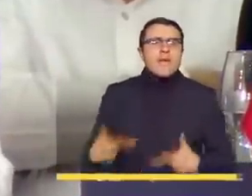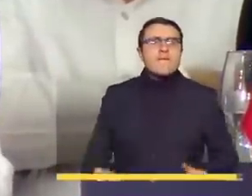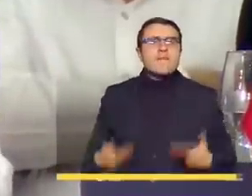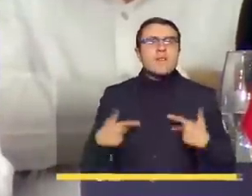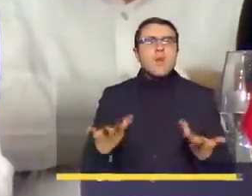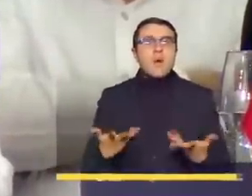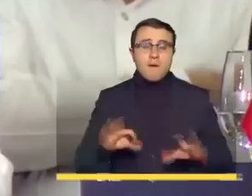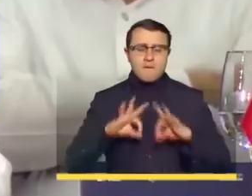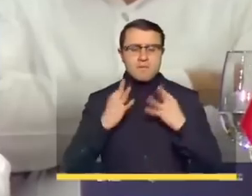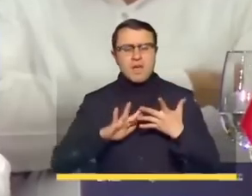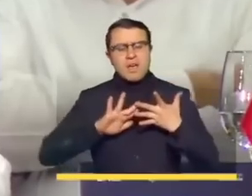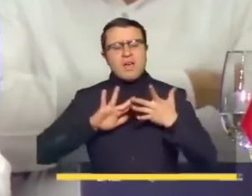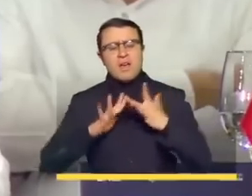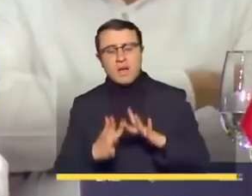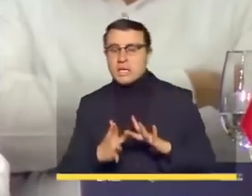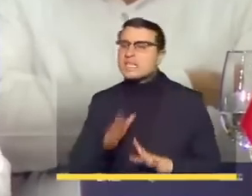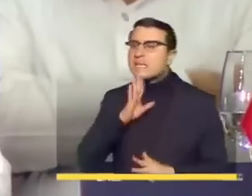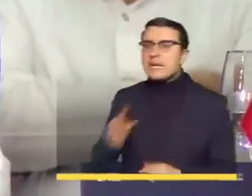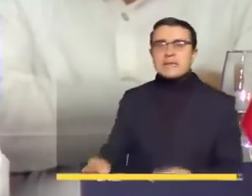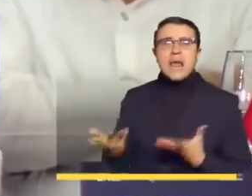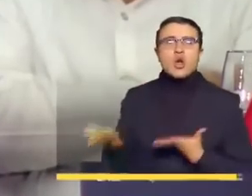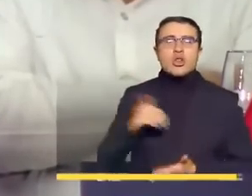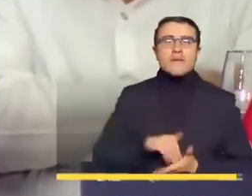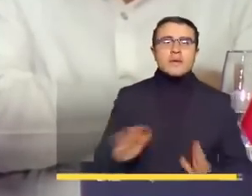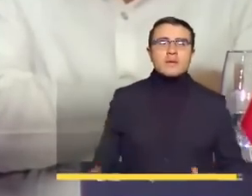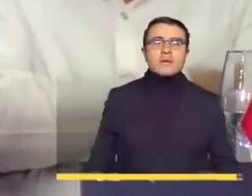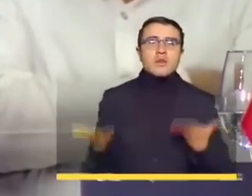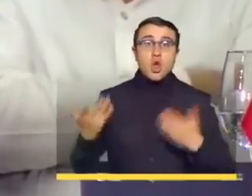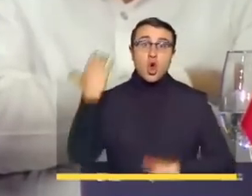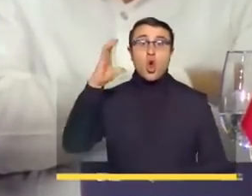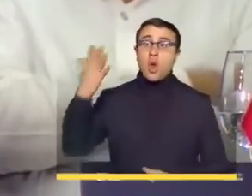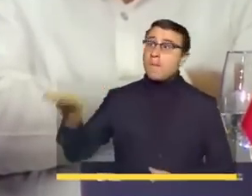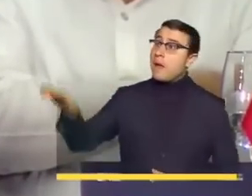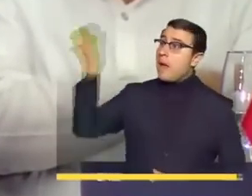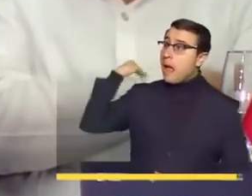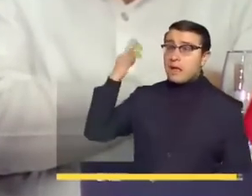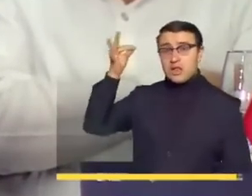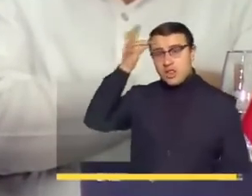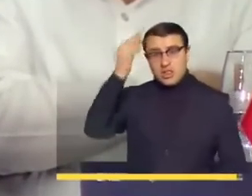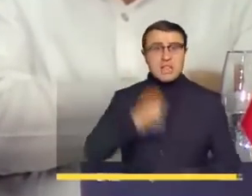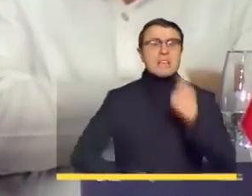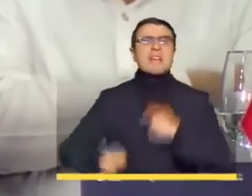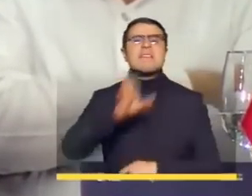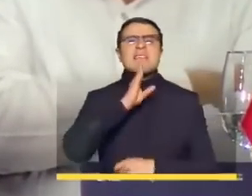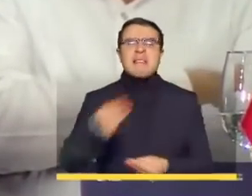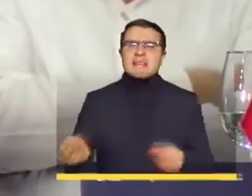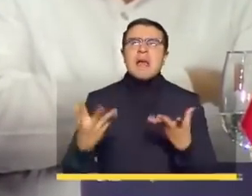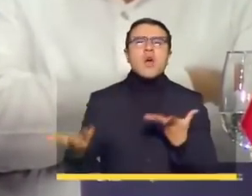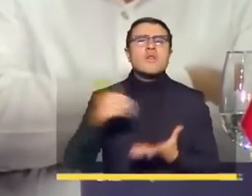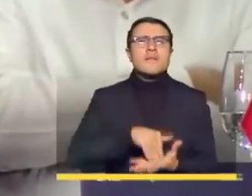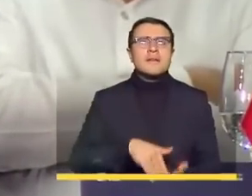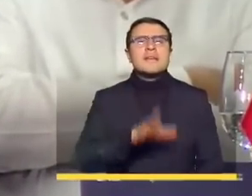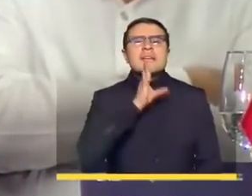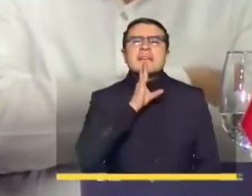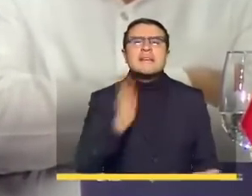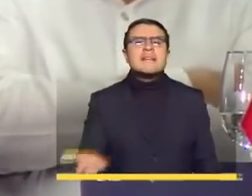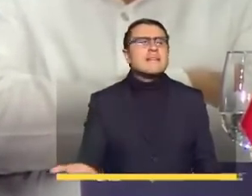familias? ¿Quién nos devuelve al estado en que Colombia no tenía mafias? ¿Quién?